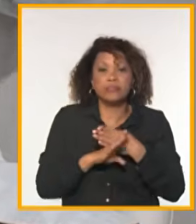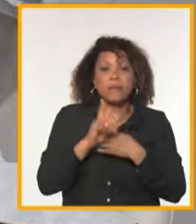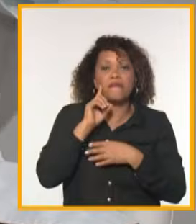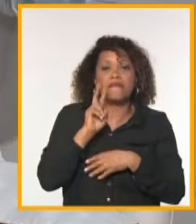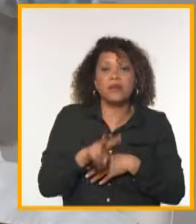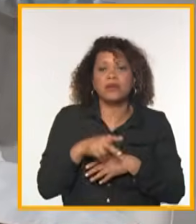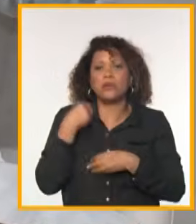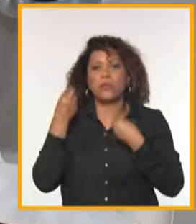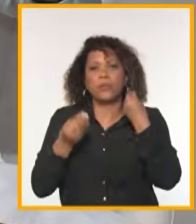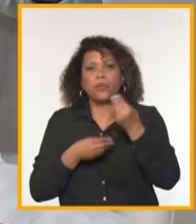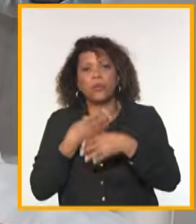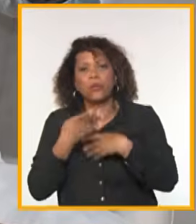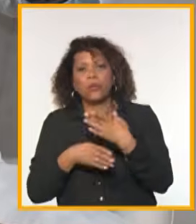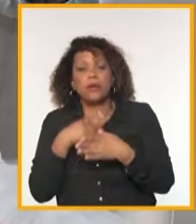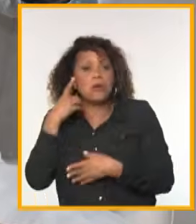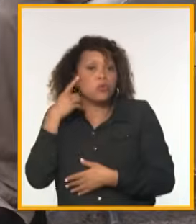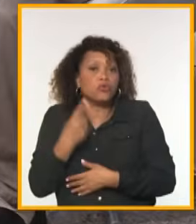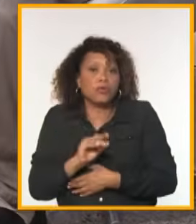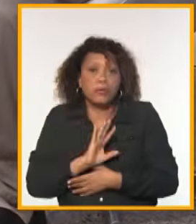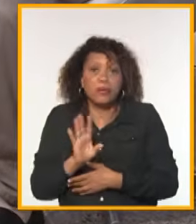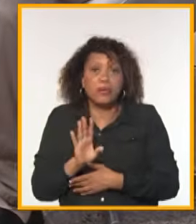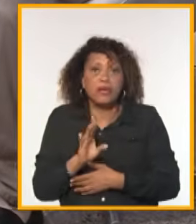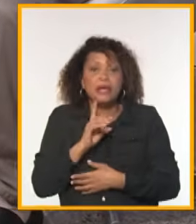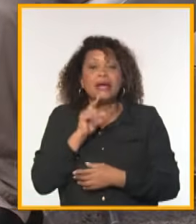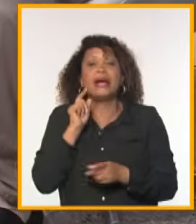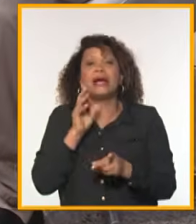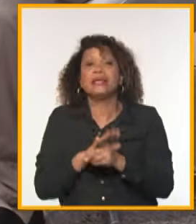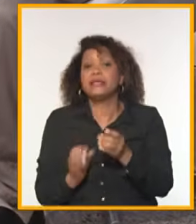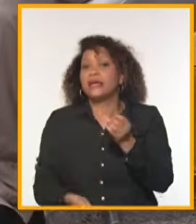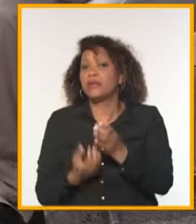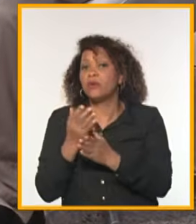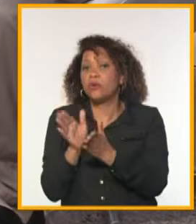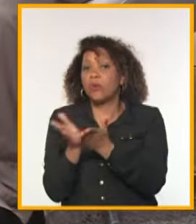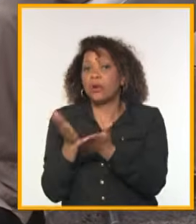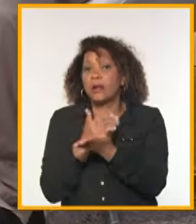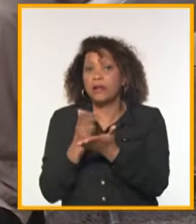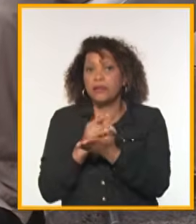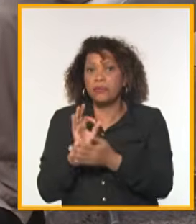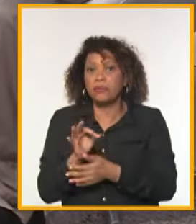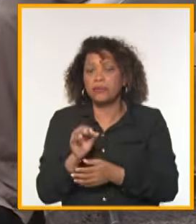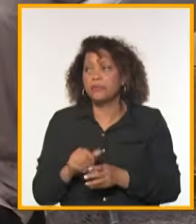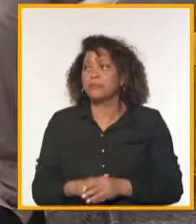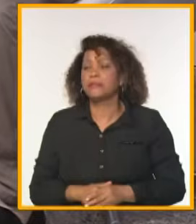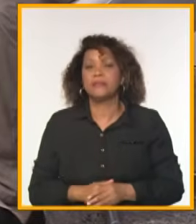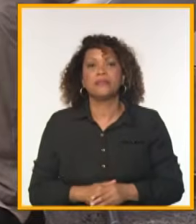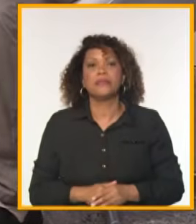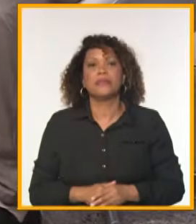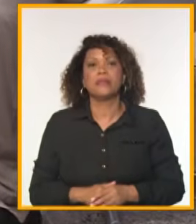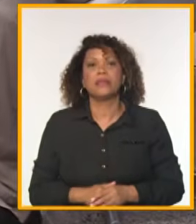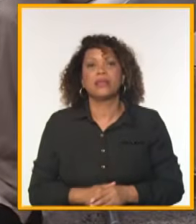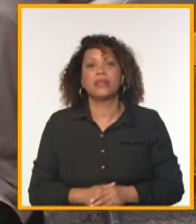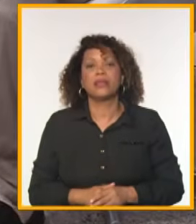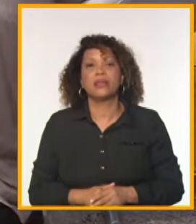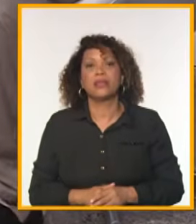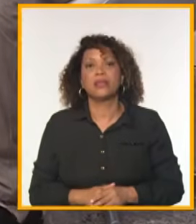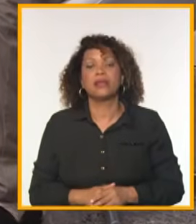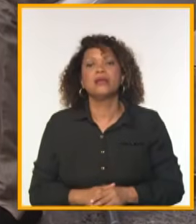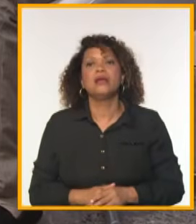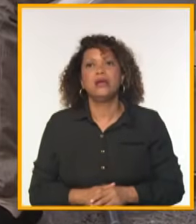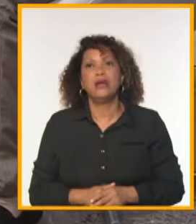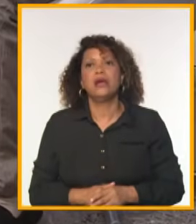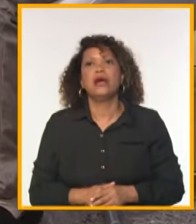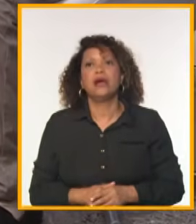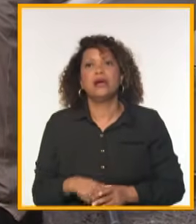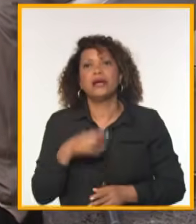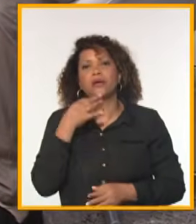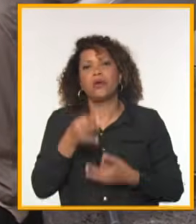porque yo no sabía los problemas. Y de ahí salieron los libros. De ahí salieron los libros. Confesiones a... SIDA, confesiones a un médico. A